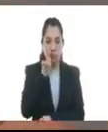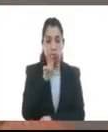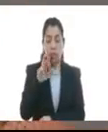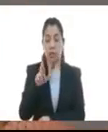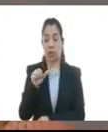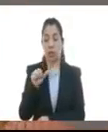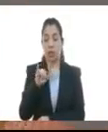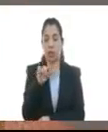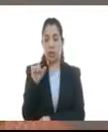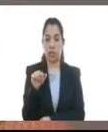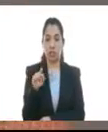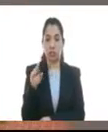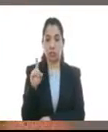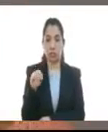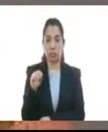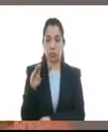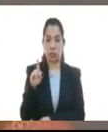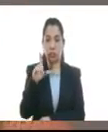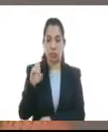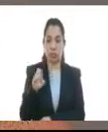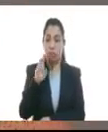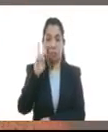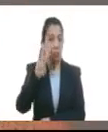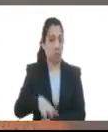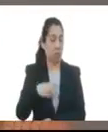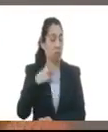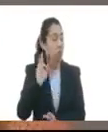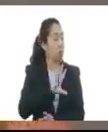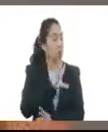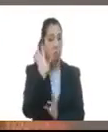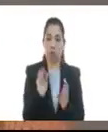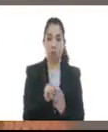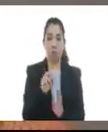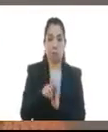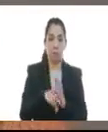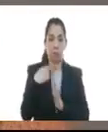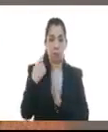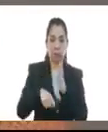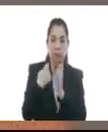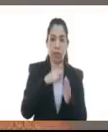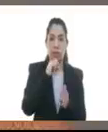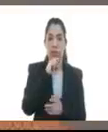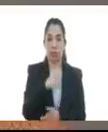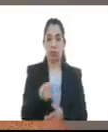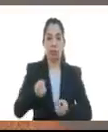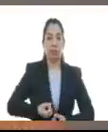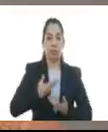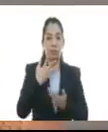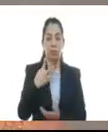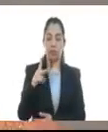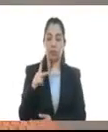muy integral este tema de las poetas, la traducción y sobre todo